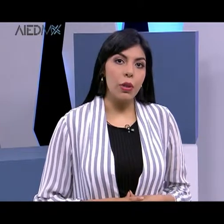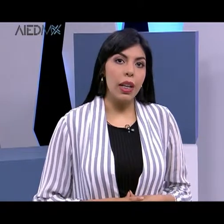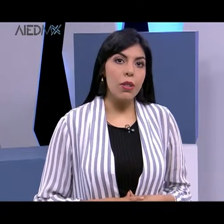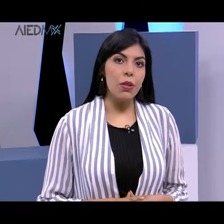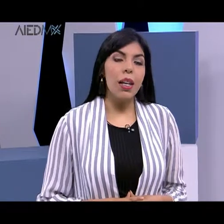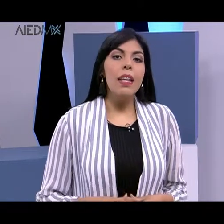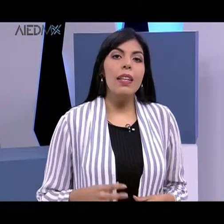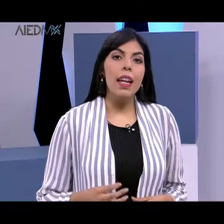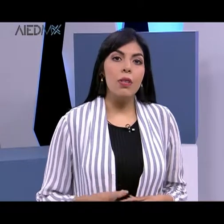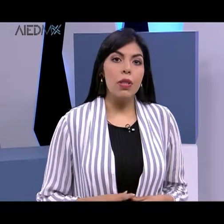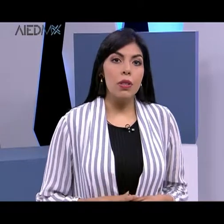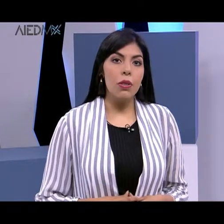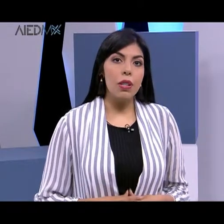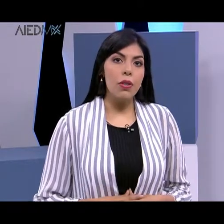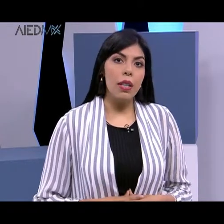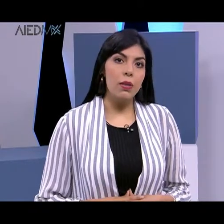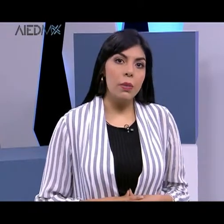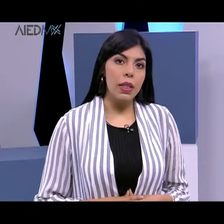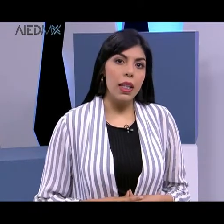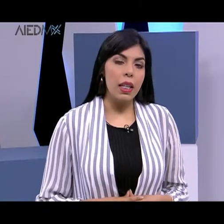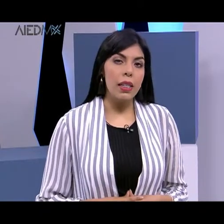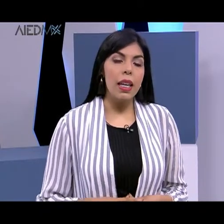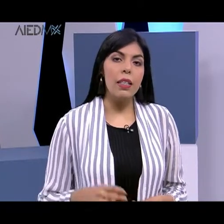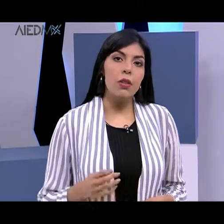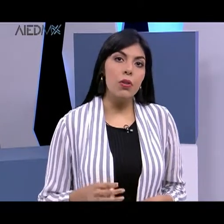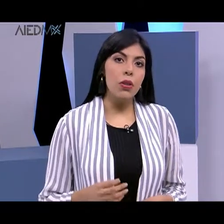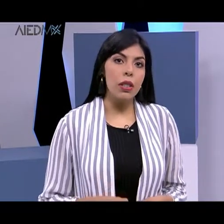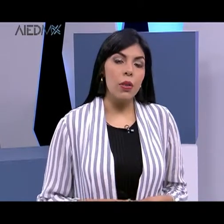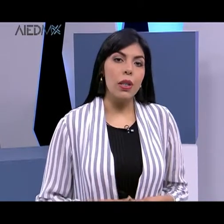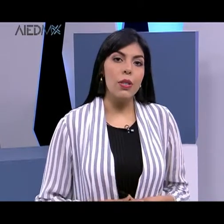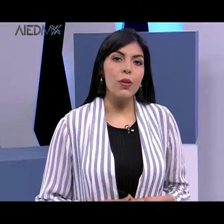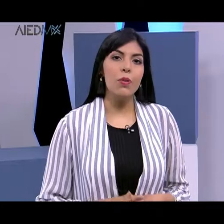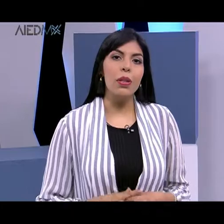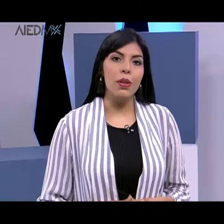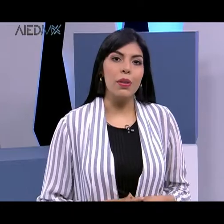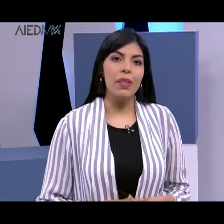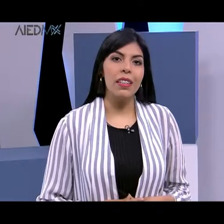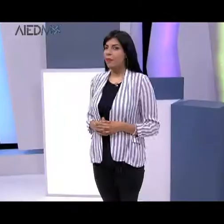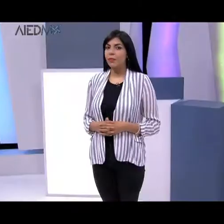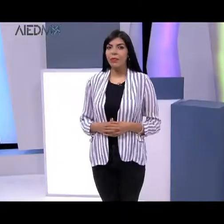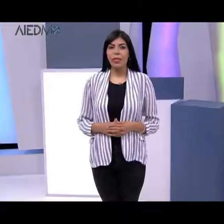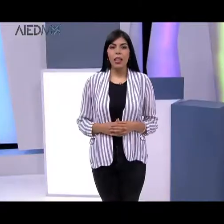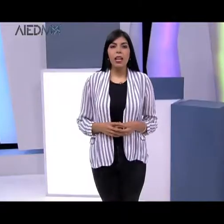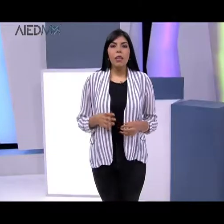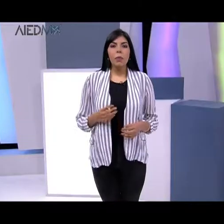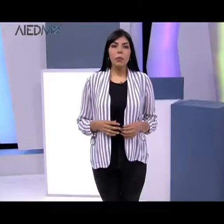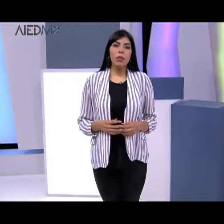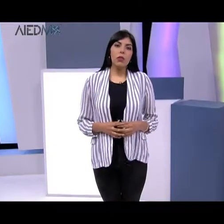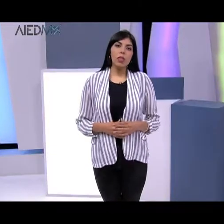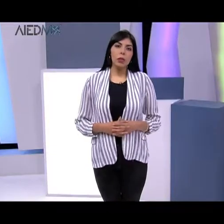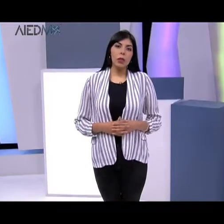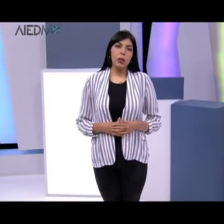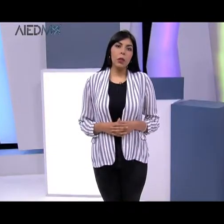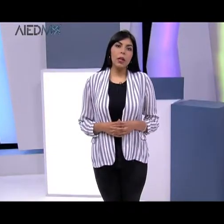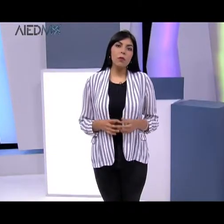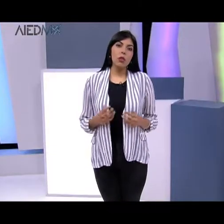Información y Comunicación de la Asociación Nacional de Universidades e Instituciones de Educación Superior. Primero nos explicó cuáles fueron